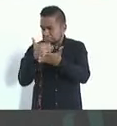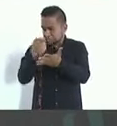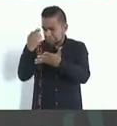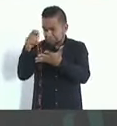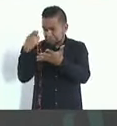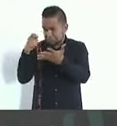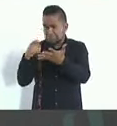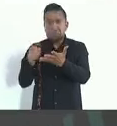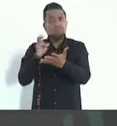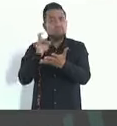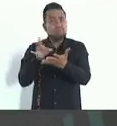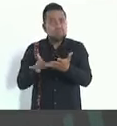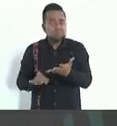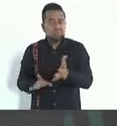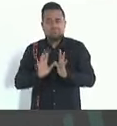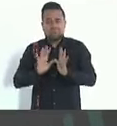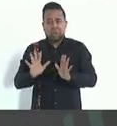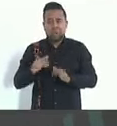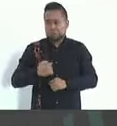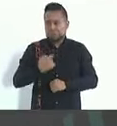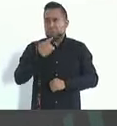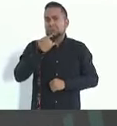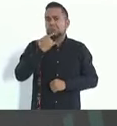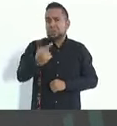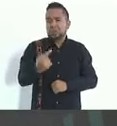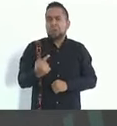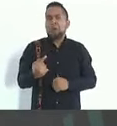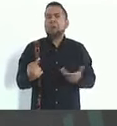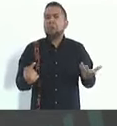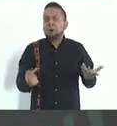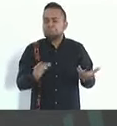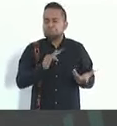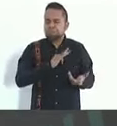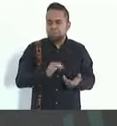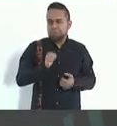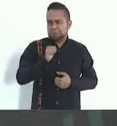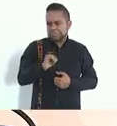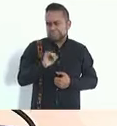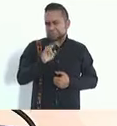puedo decir de dos o tres hasta presumir,